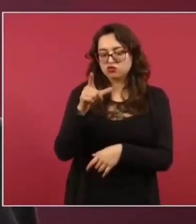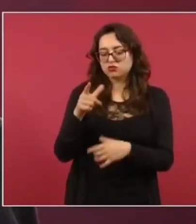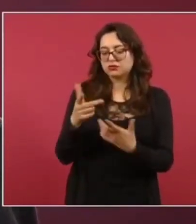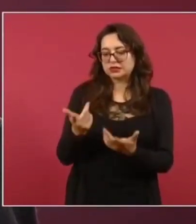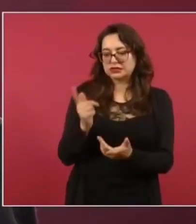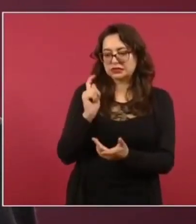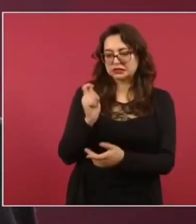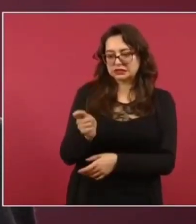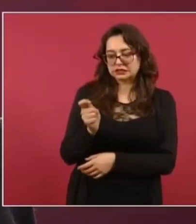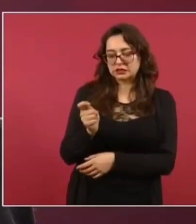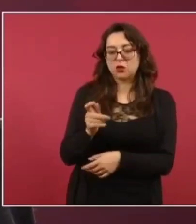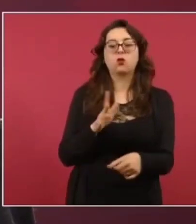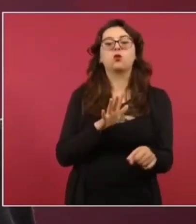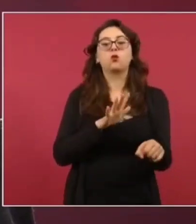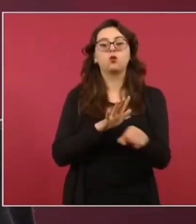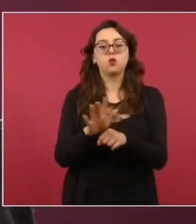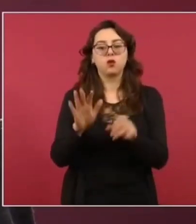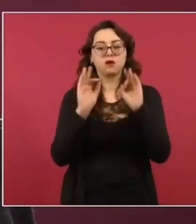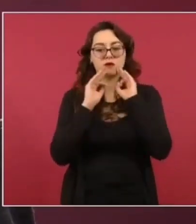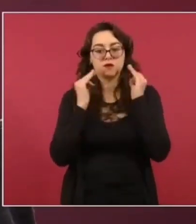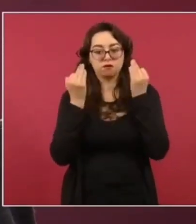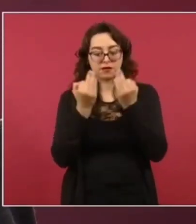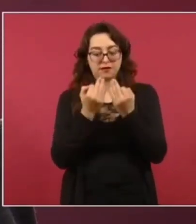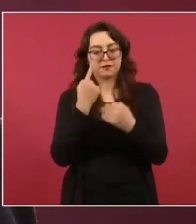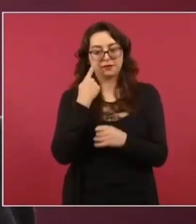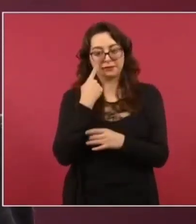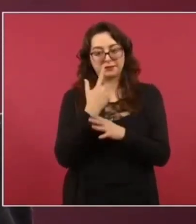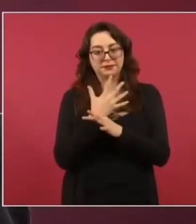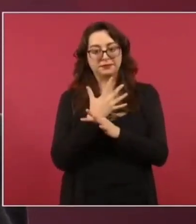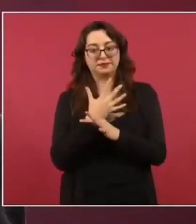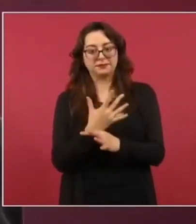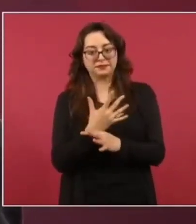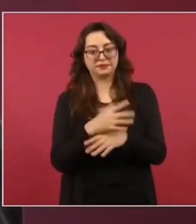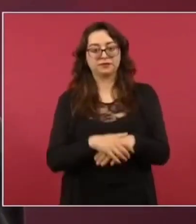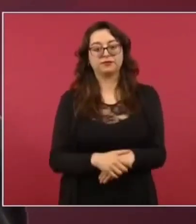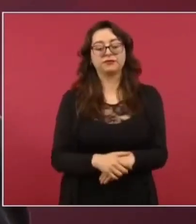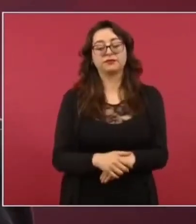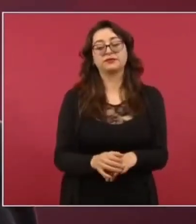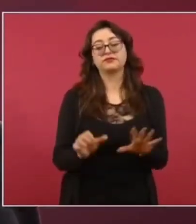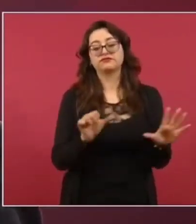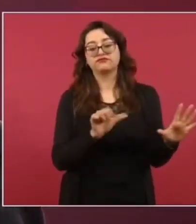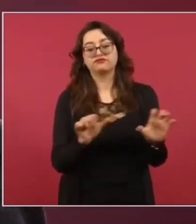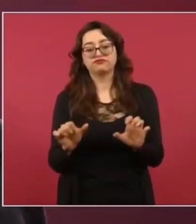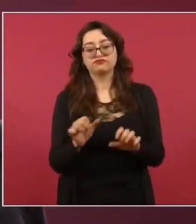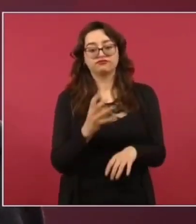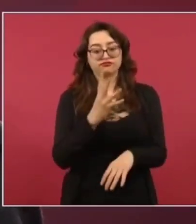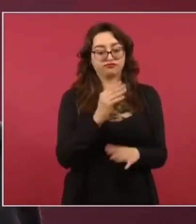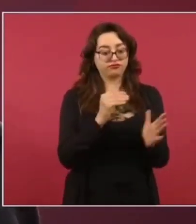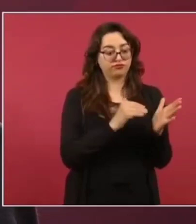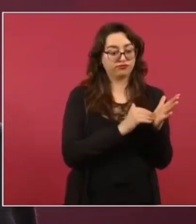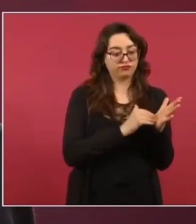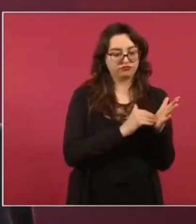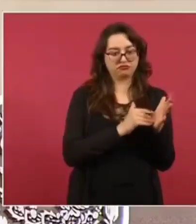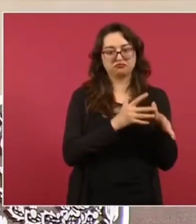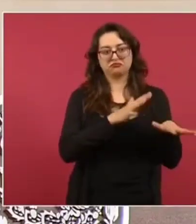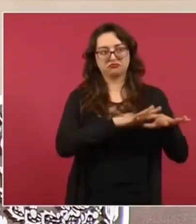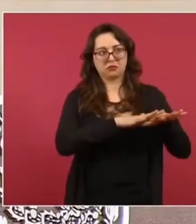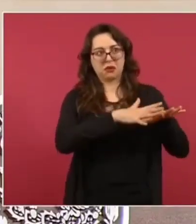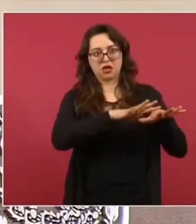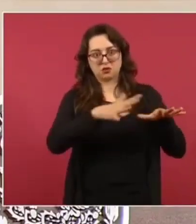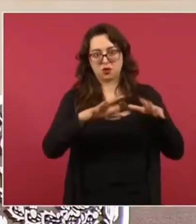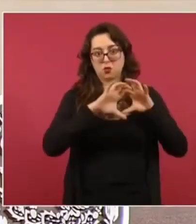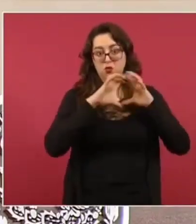aquí el método nos indica que el promedio es 604,000, nosotros estamos en